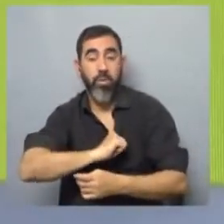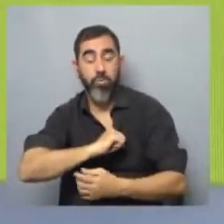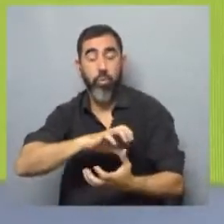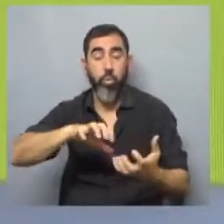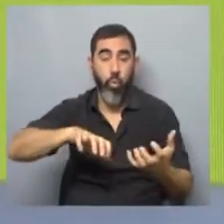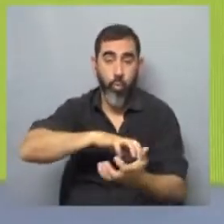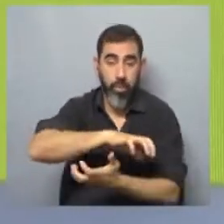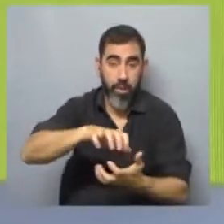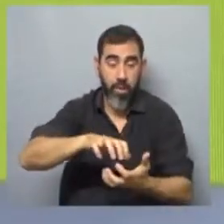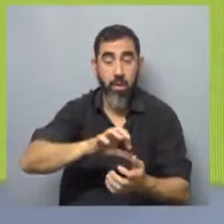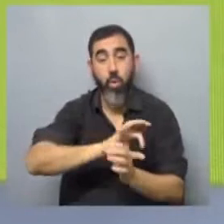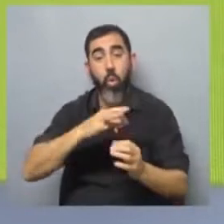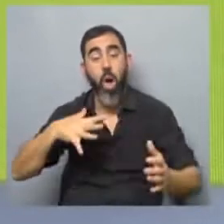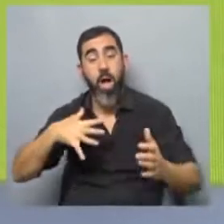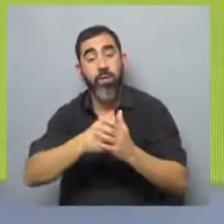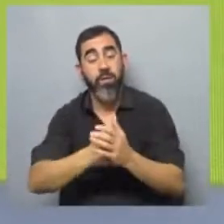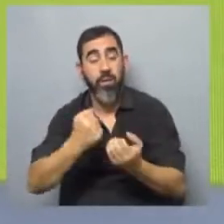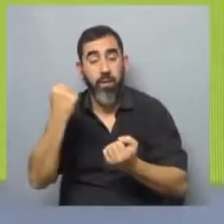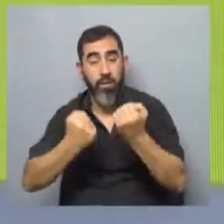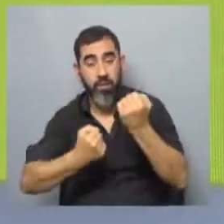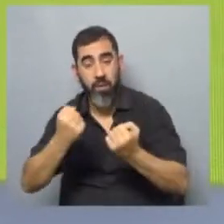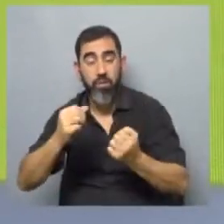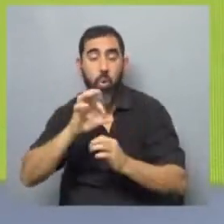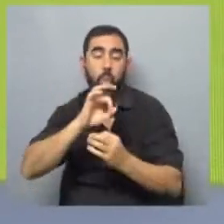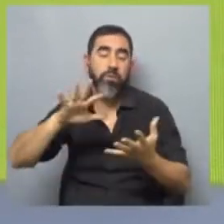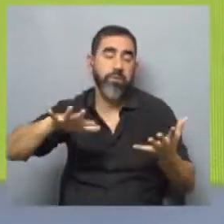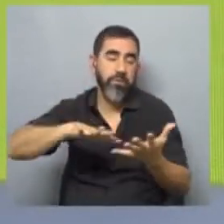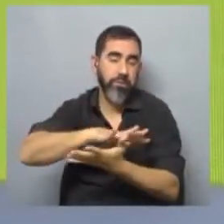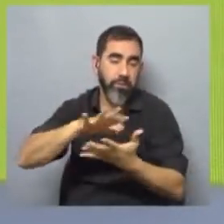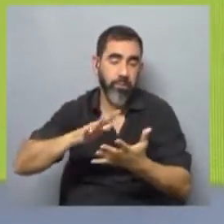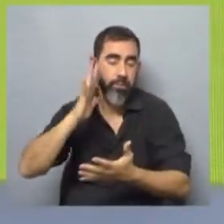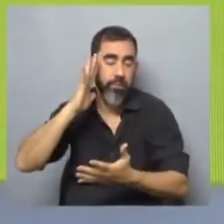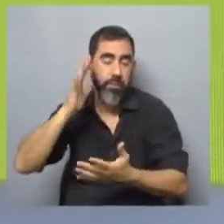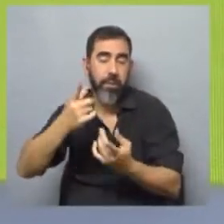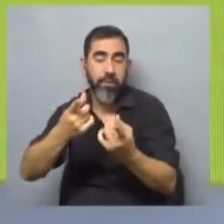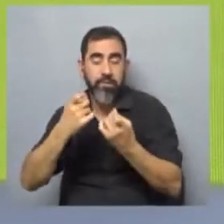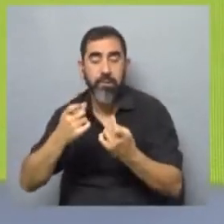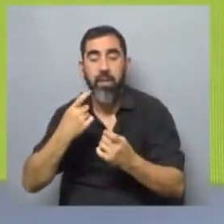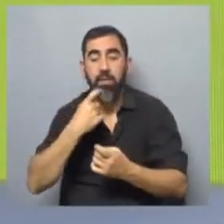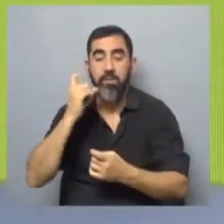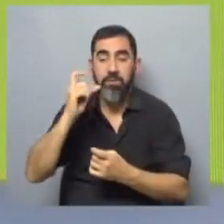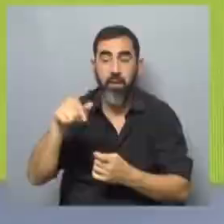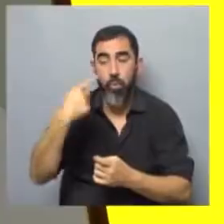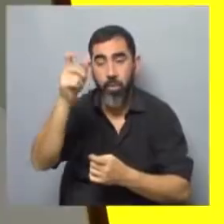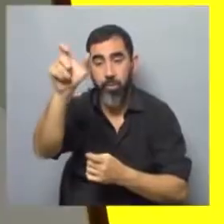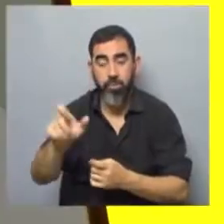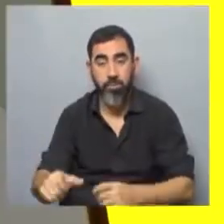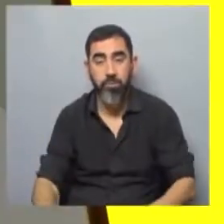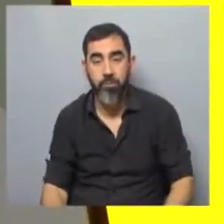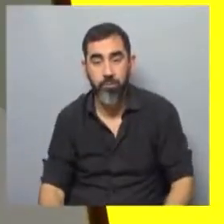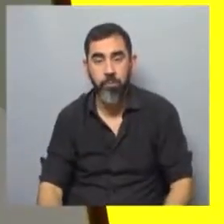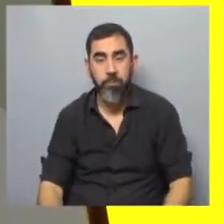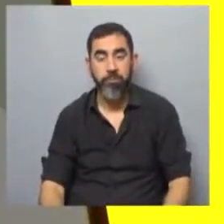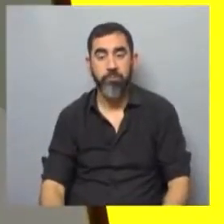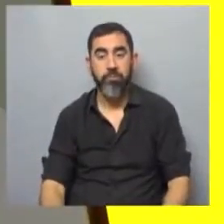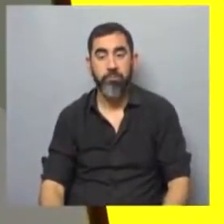compleja hasta por accidentes de tránsito o alguna situación que suponga, bueno, recibir sangre ajena. Voy a hacer un spoiler,